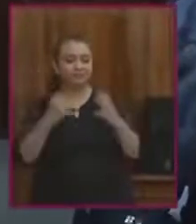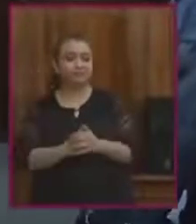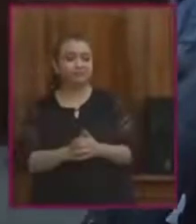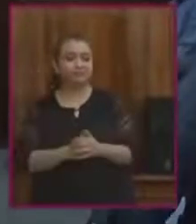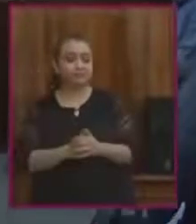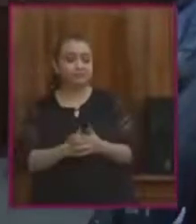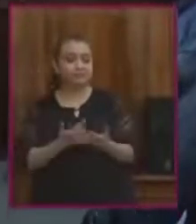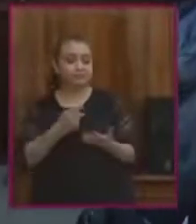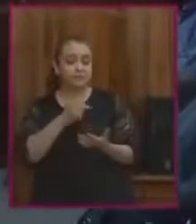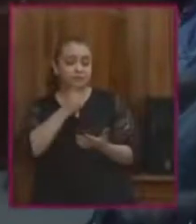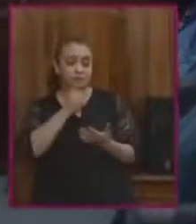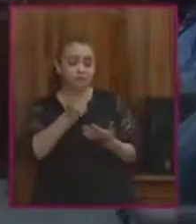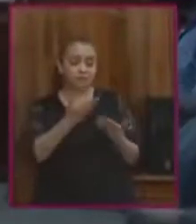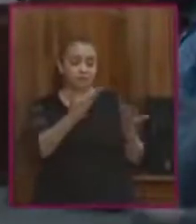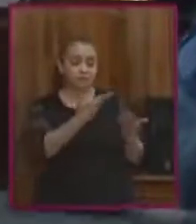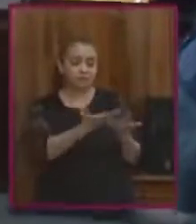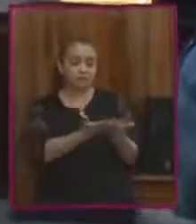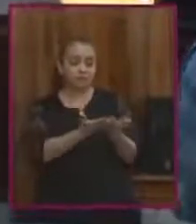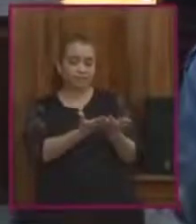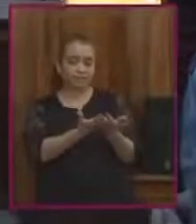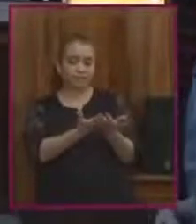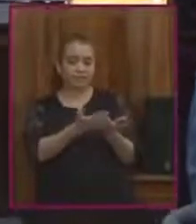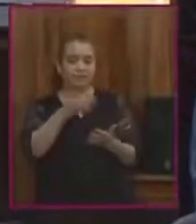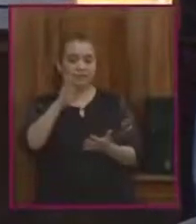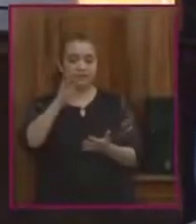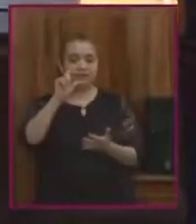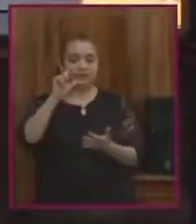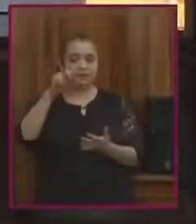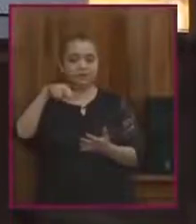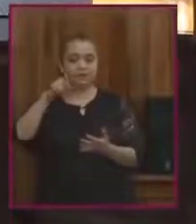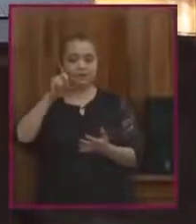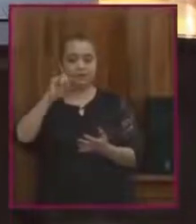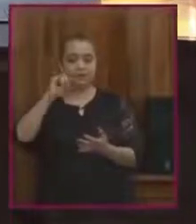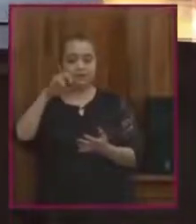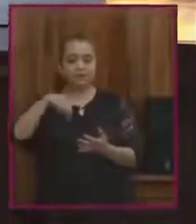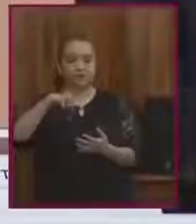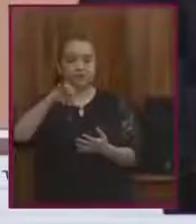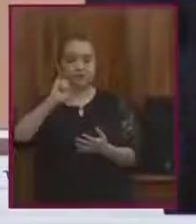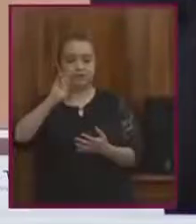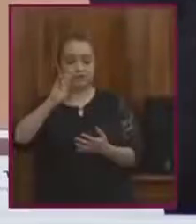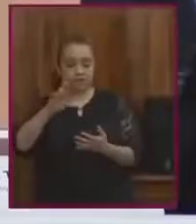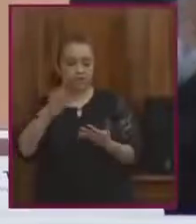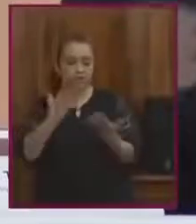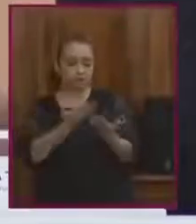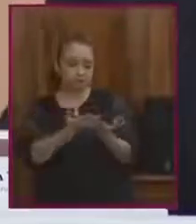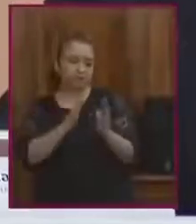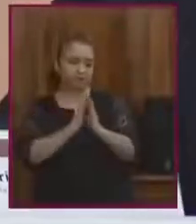Le damos la palabra a Vladimir Valdés, por favor.